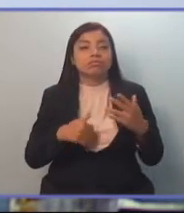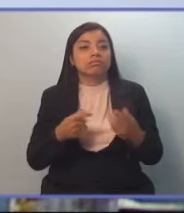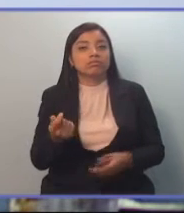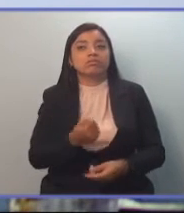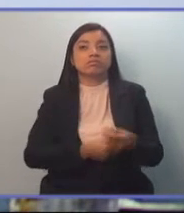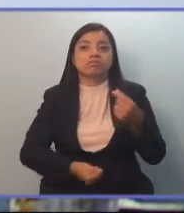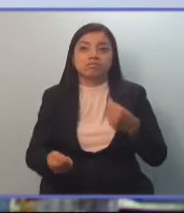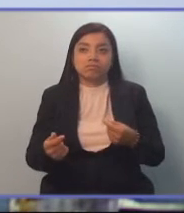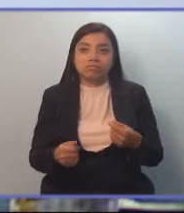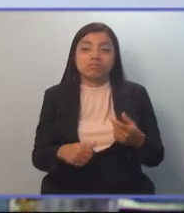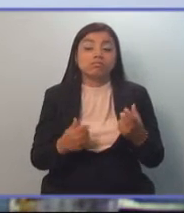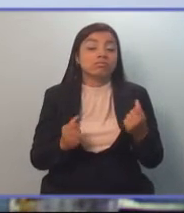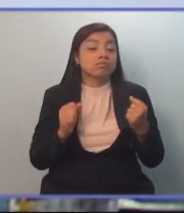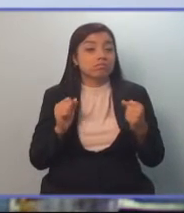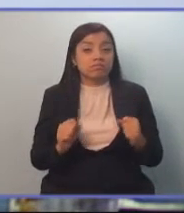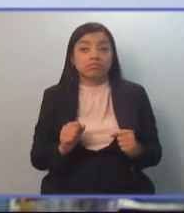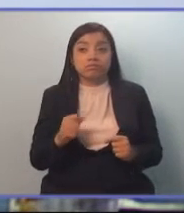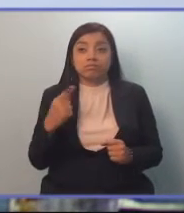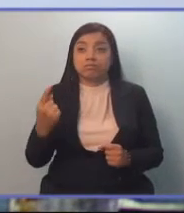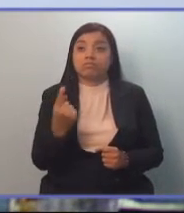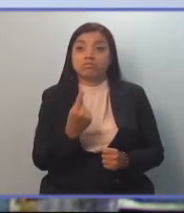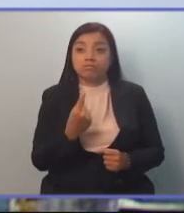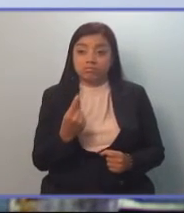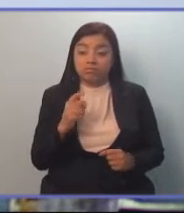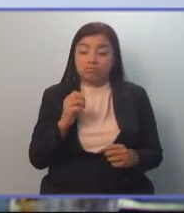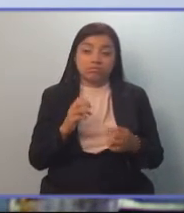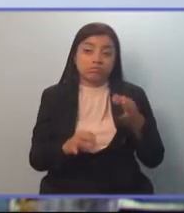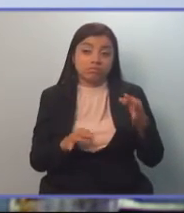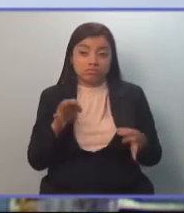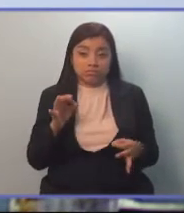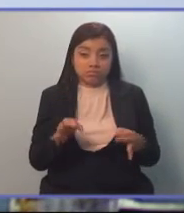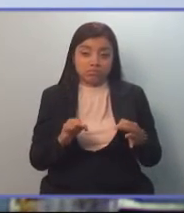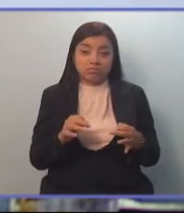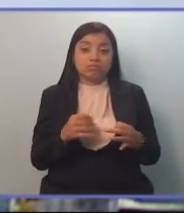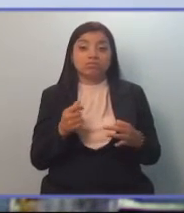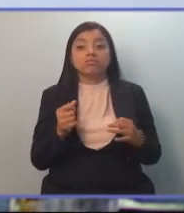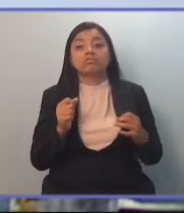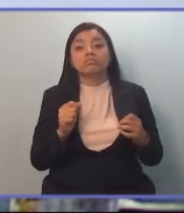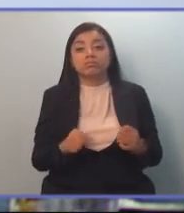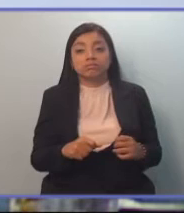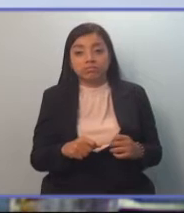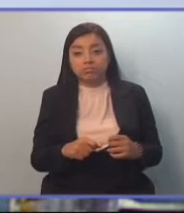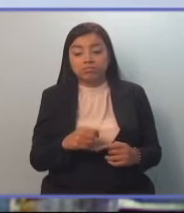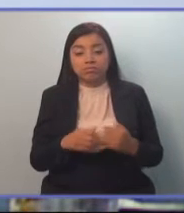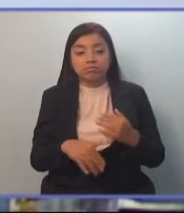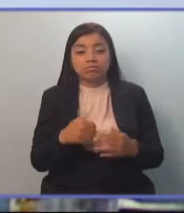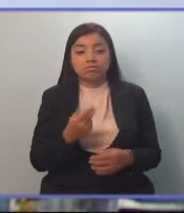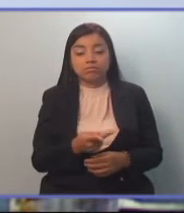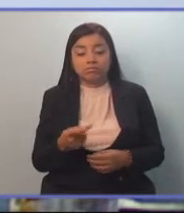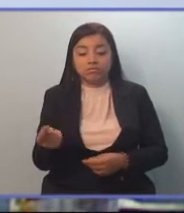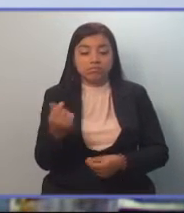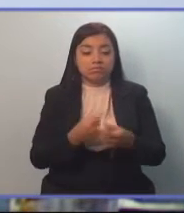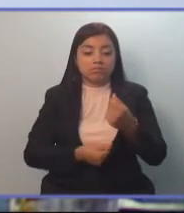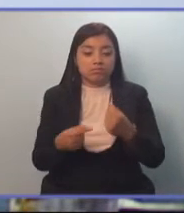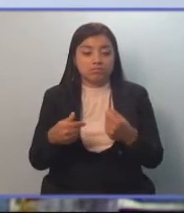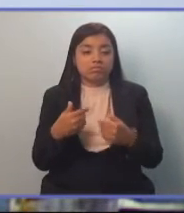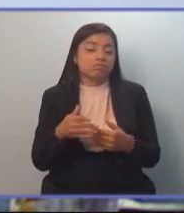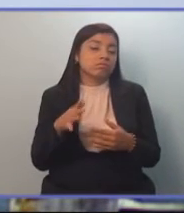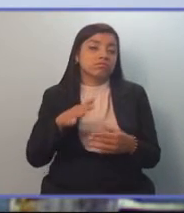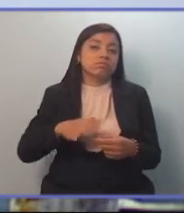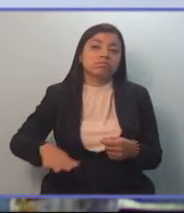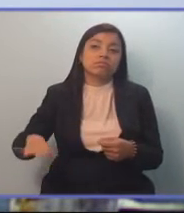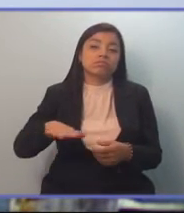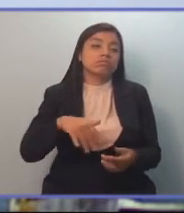comercializar. Faculta a una persona natural o jurídica para ejercer el comercio de producto pirotécnico en locales y